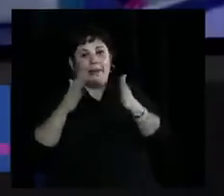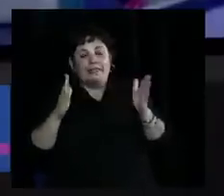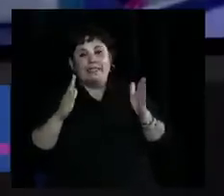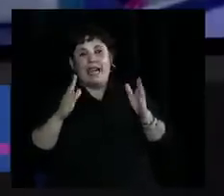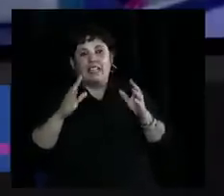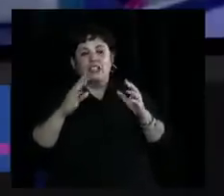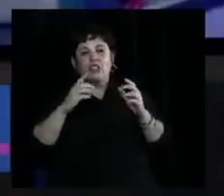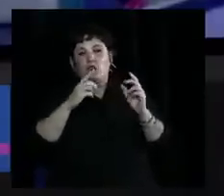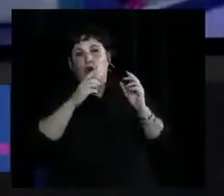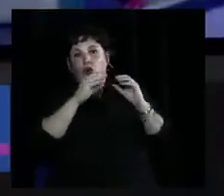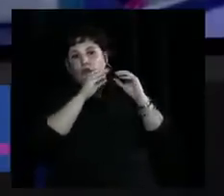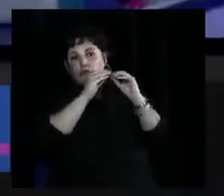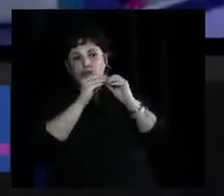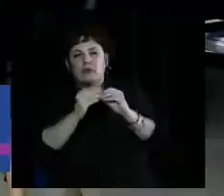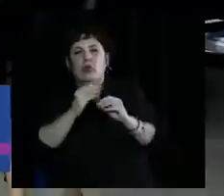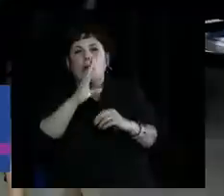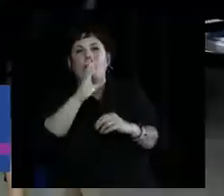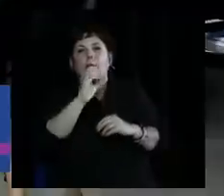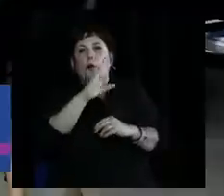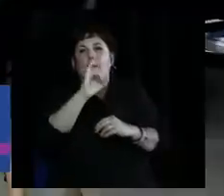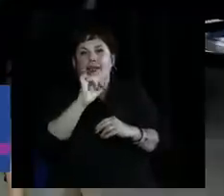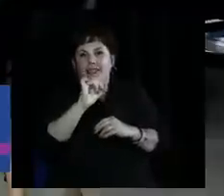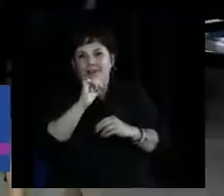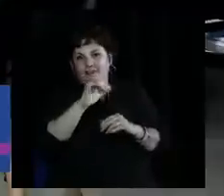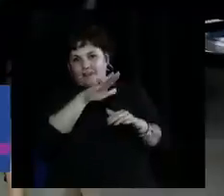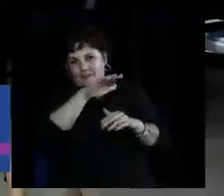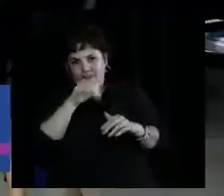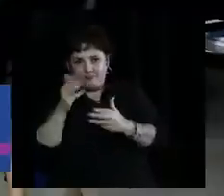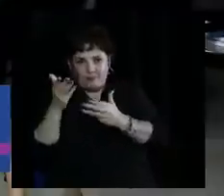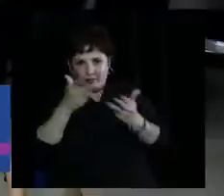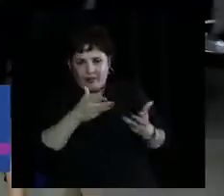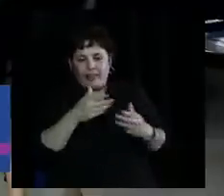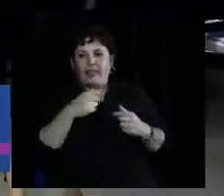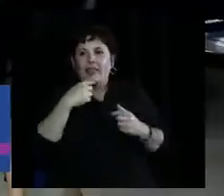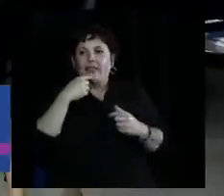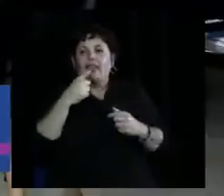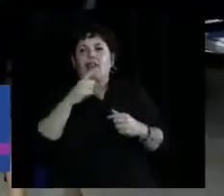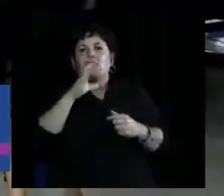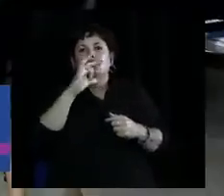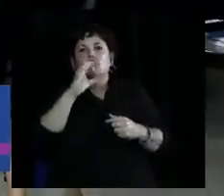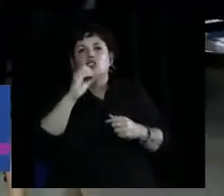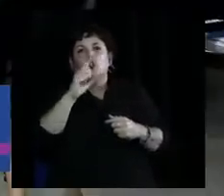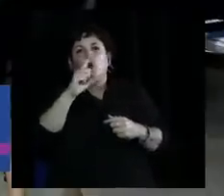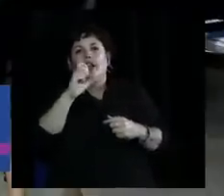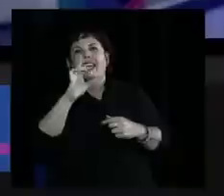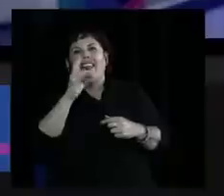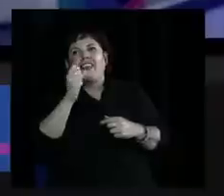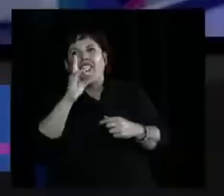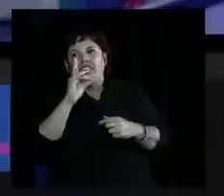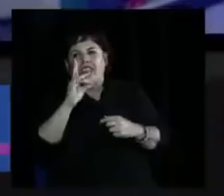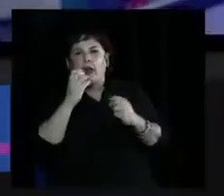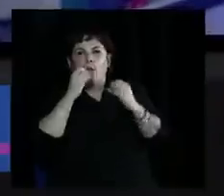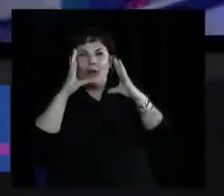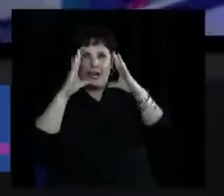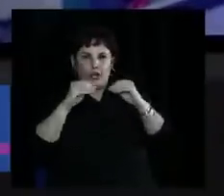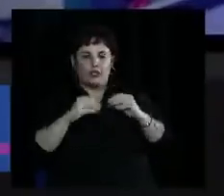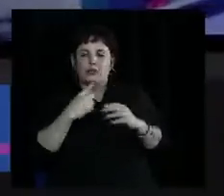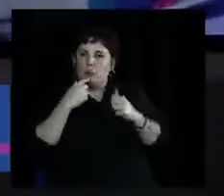puesta a punto. Bienvenido, Víctor Hugo Poppi, Abelando. Bienvenida, Sole Platero. ¿Cómo les va? Buenas noches. Muy